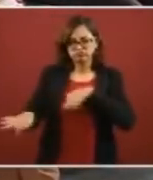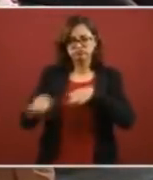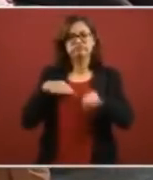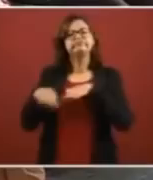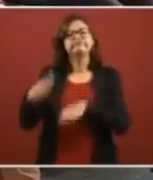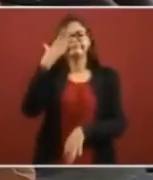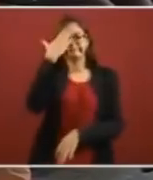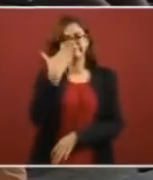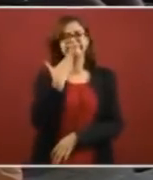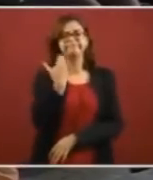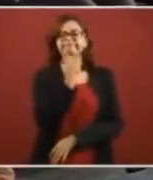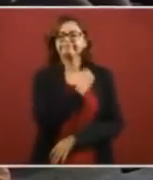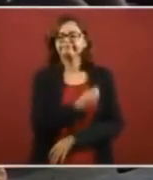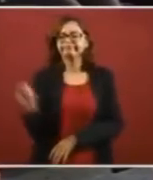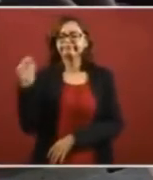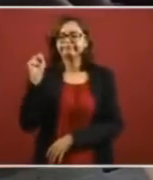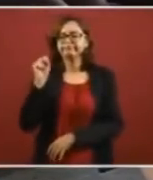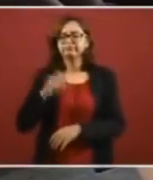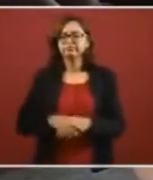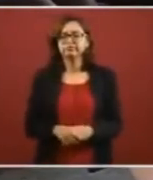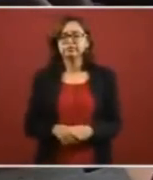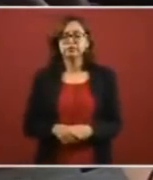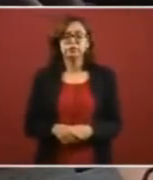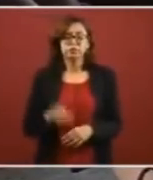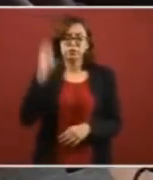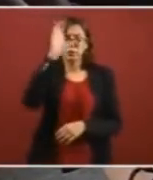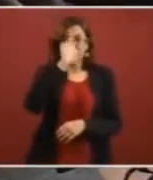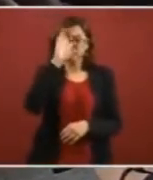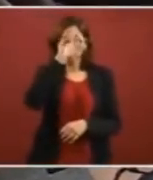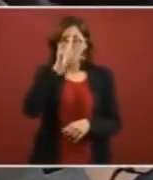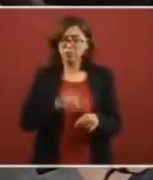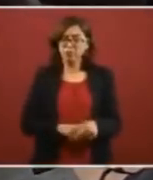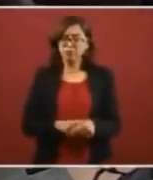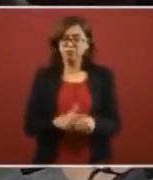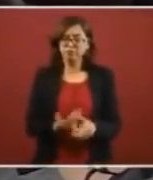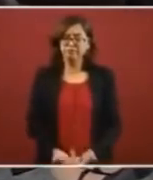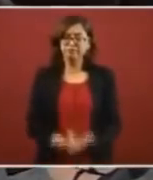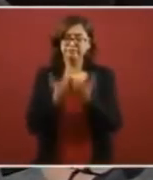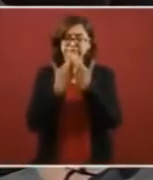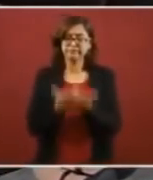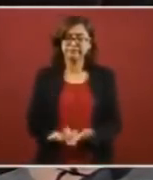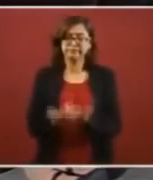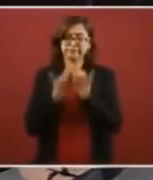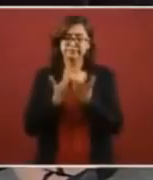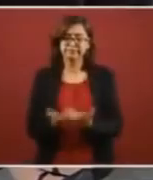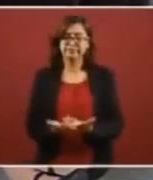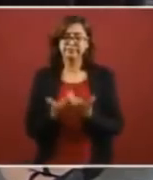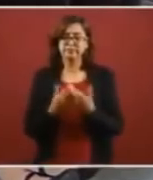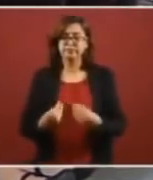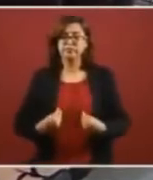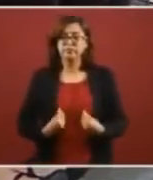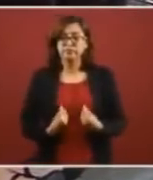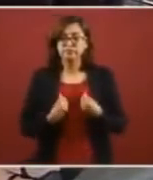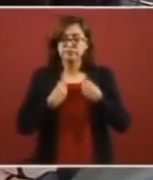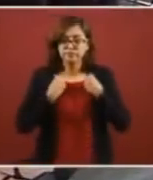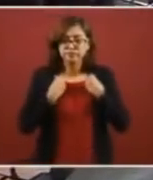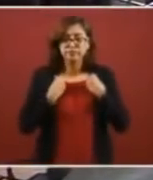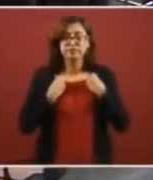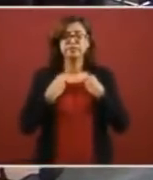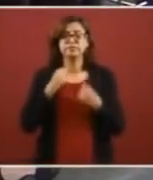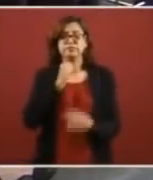y tenemos mucha cultura en el campo, una forma de vida sana,